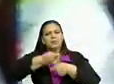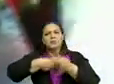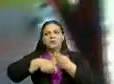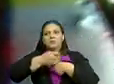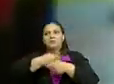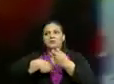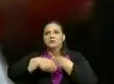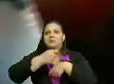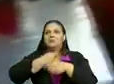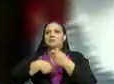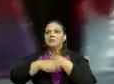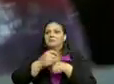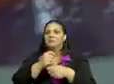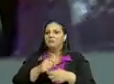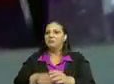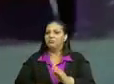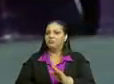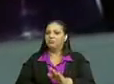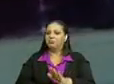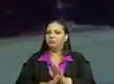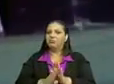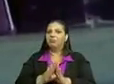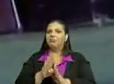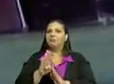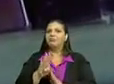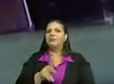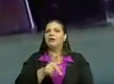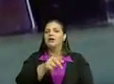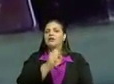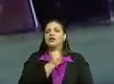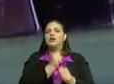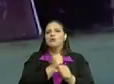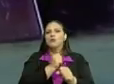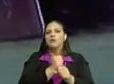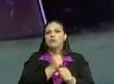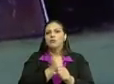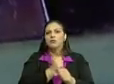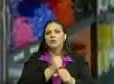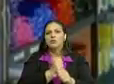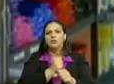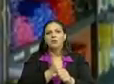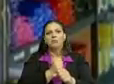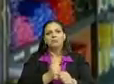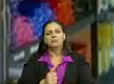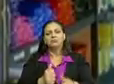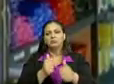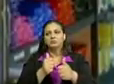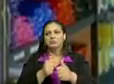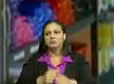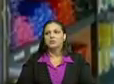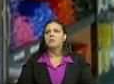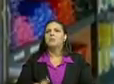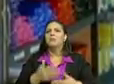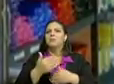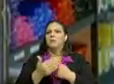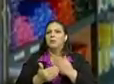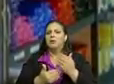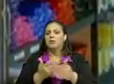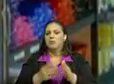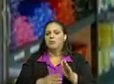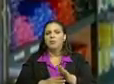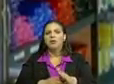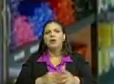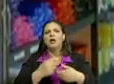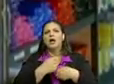adquiriendo novedosas ofertas que innovaron ideas, convirtiéndose en uno de los más visitados hasta hoy a